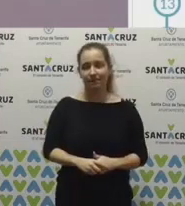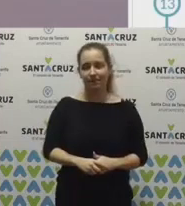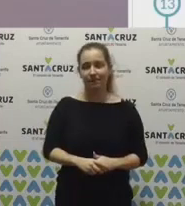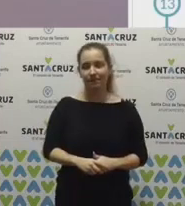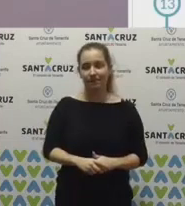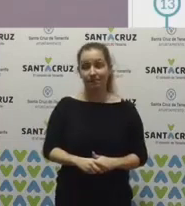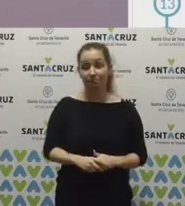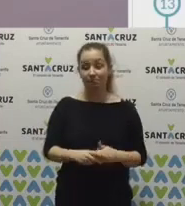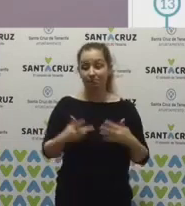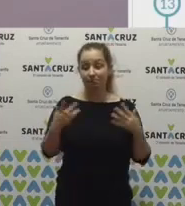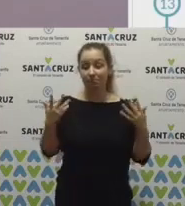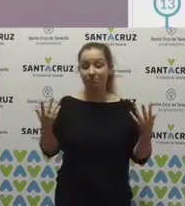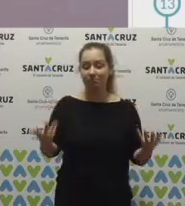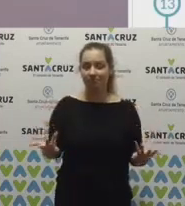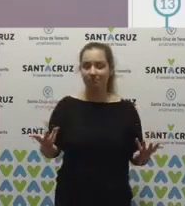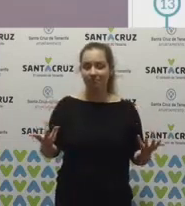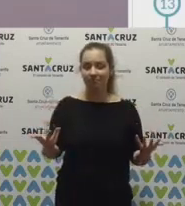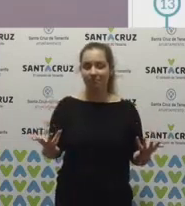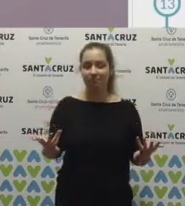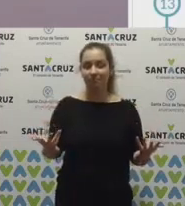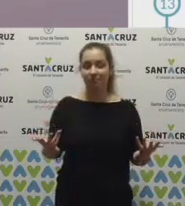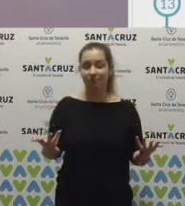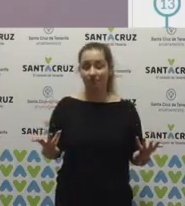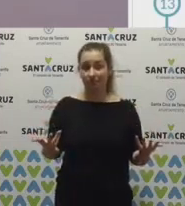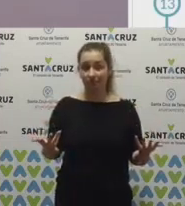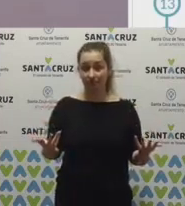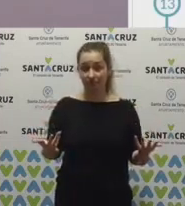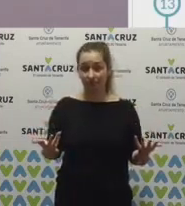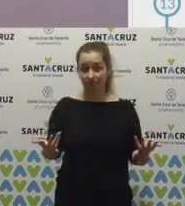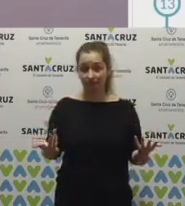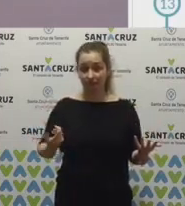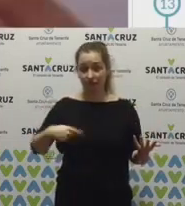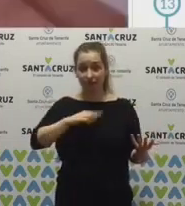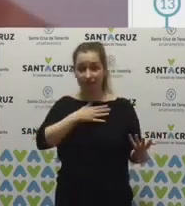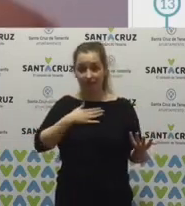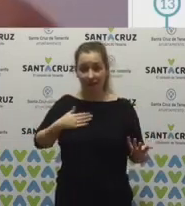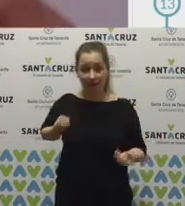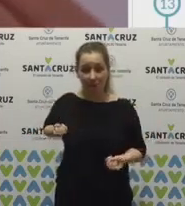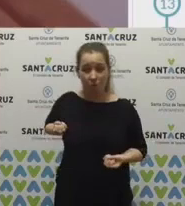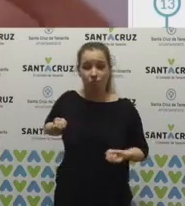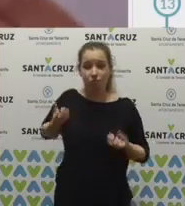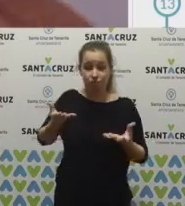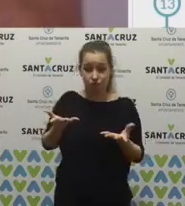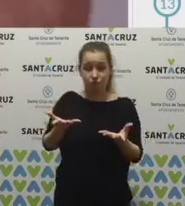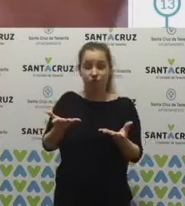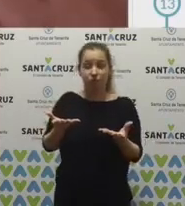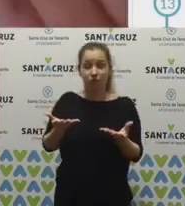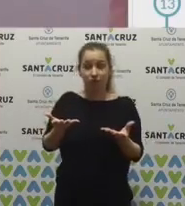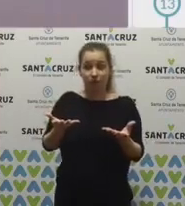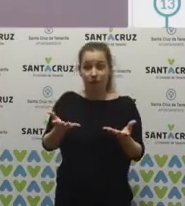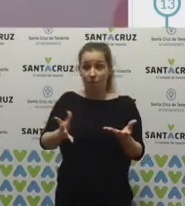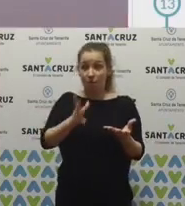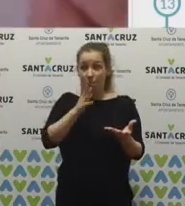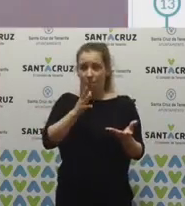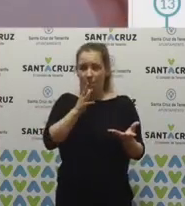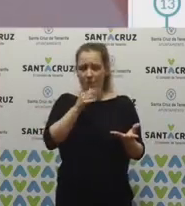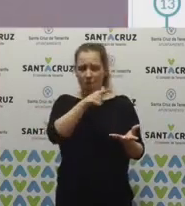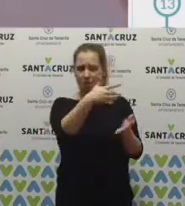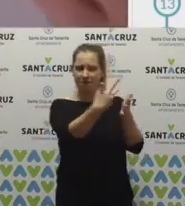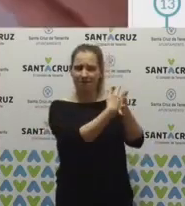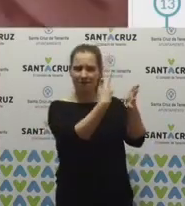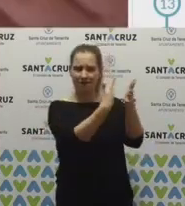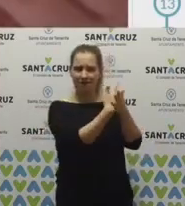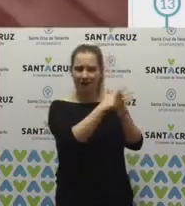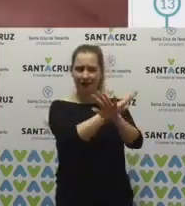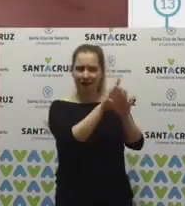por lo tanto lo que lo que conlleva mos es pidiendo que por su intervención ya no va a decir